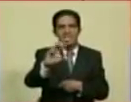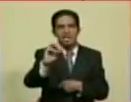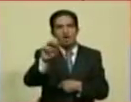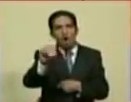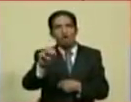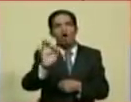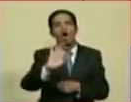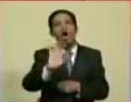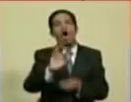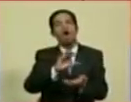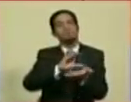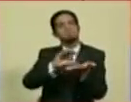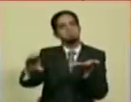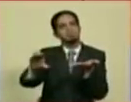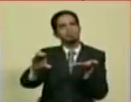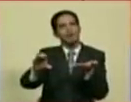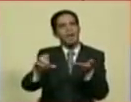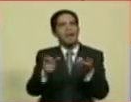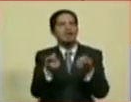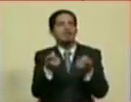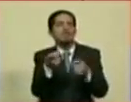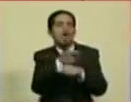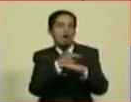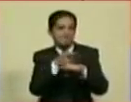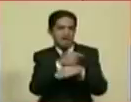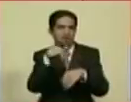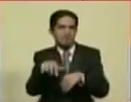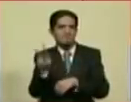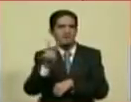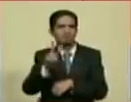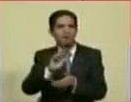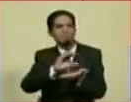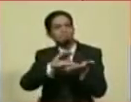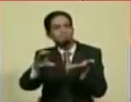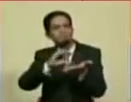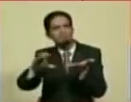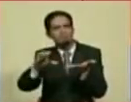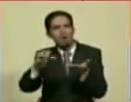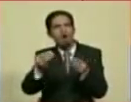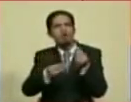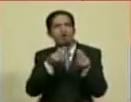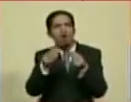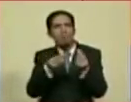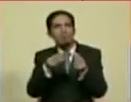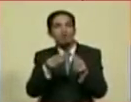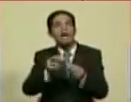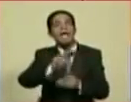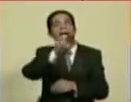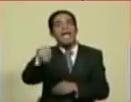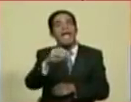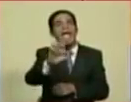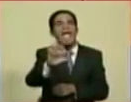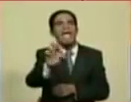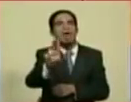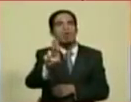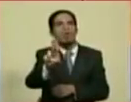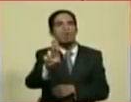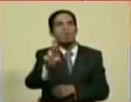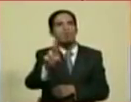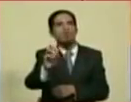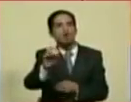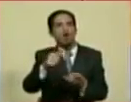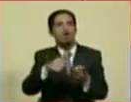entregue el sistema financiero nacional, van a ser o va a ser en euros,